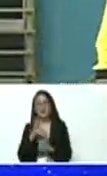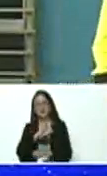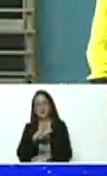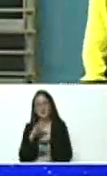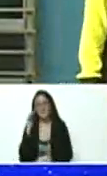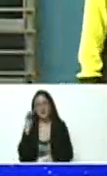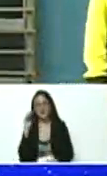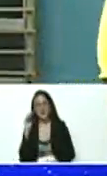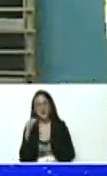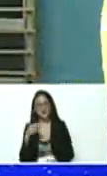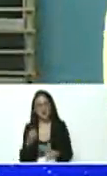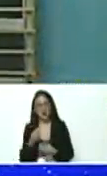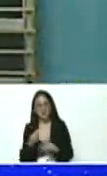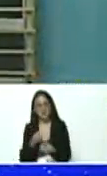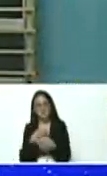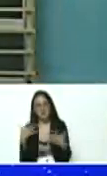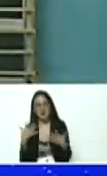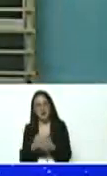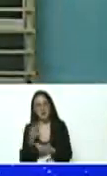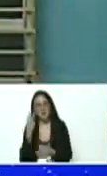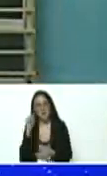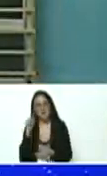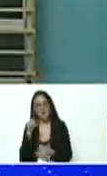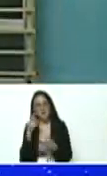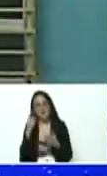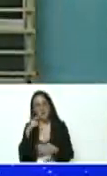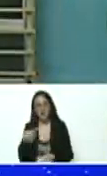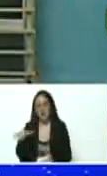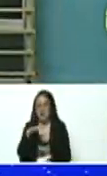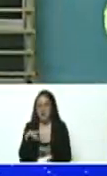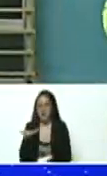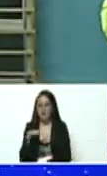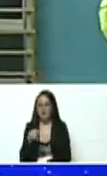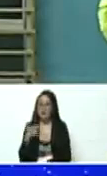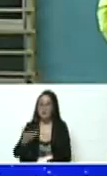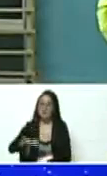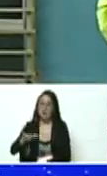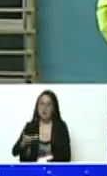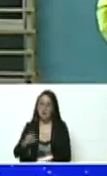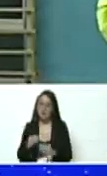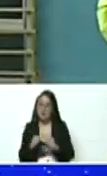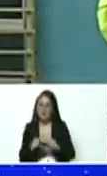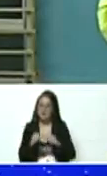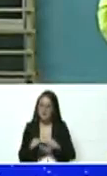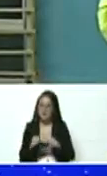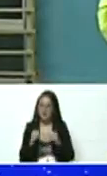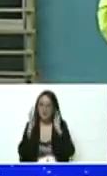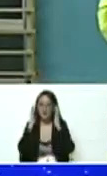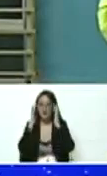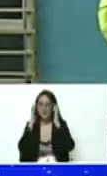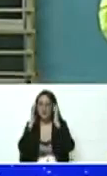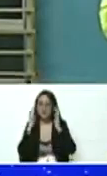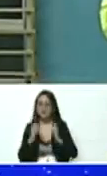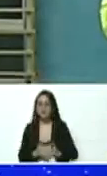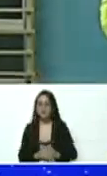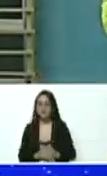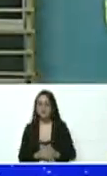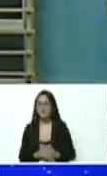haciendo milagros por nuestro pueblo. Es importante mantener el ritmo permanente,